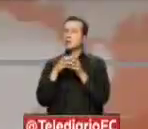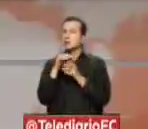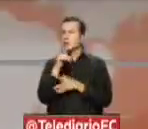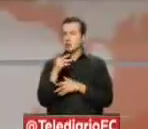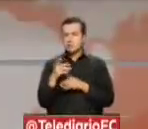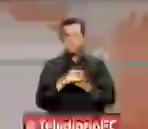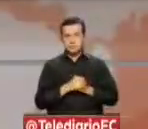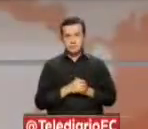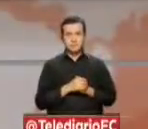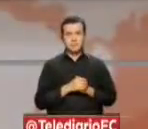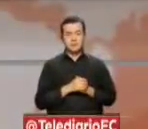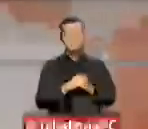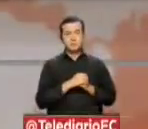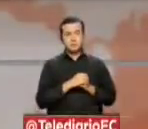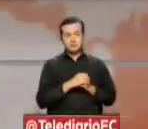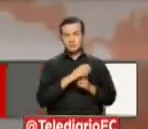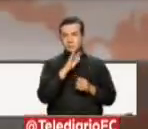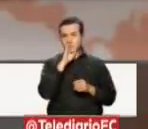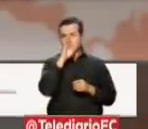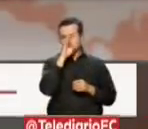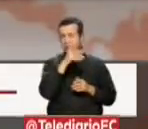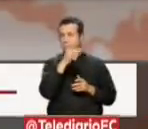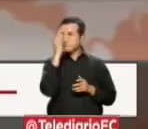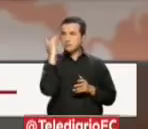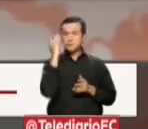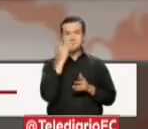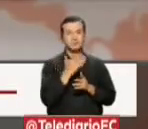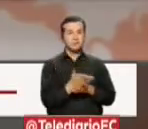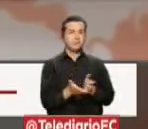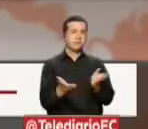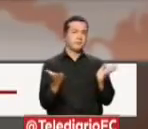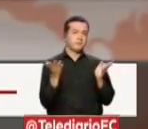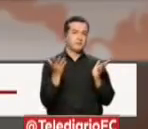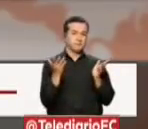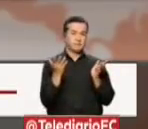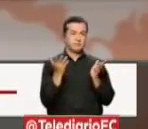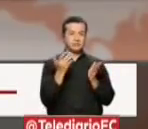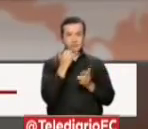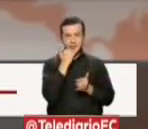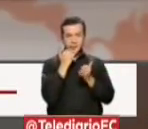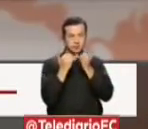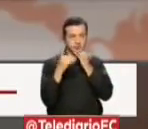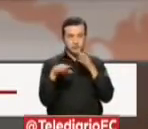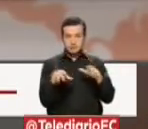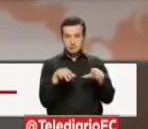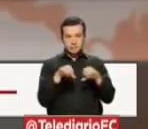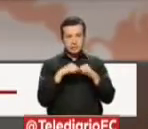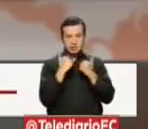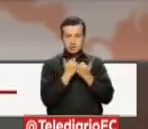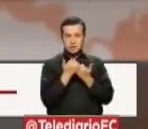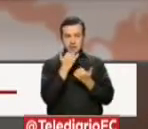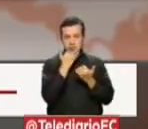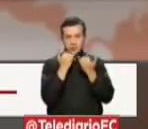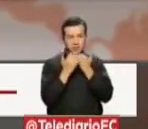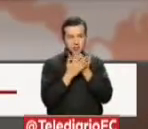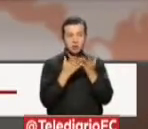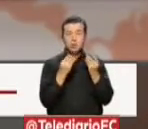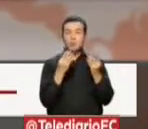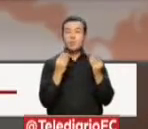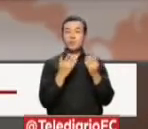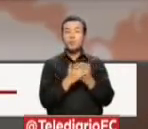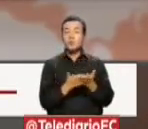Mire usted, la práctica usual que ha puesto de manifiesto la falta de acción de la Asamblea es que la